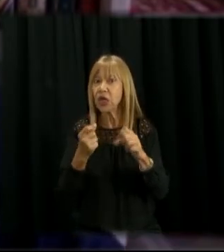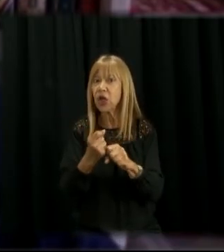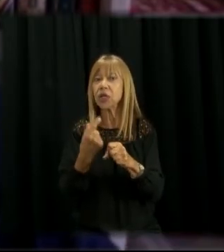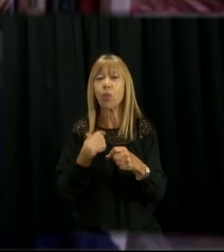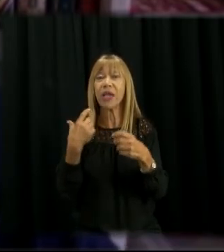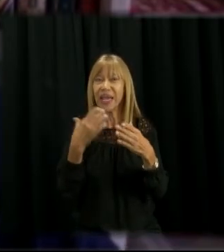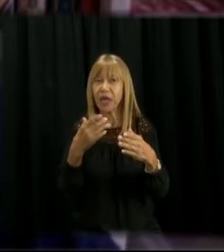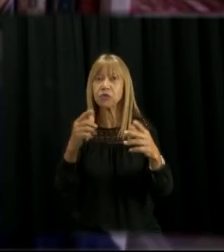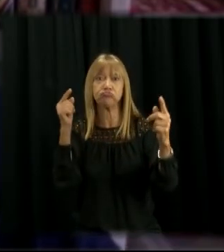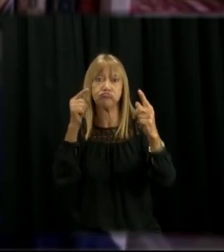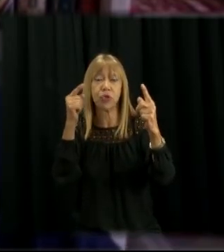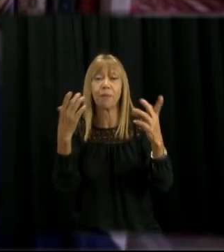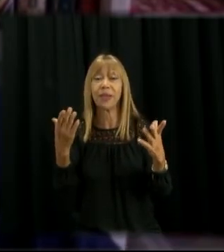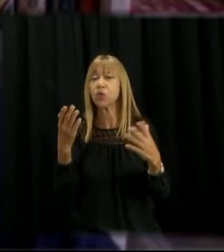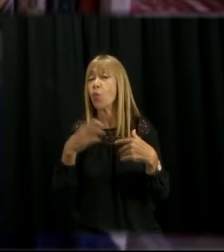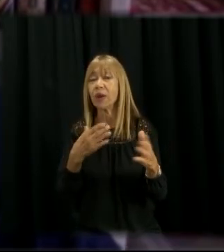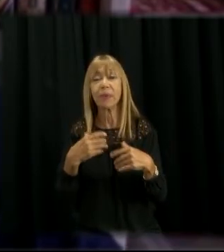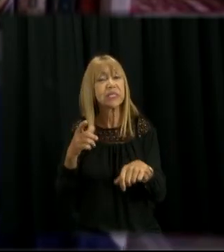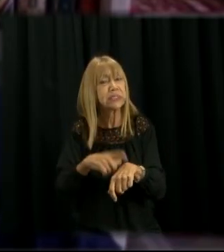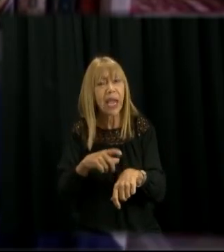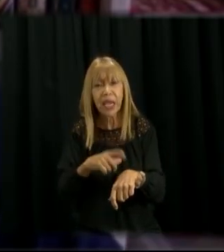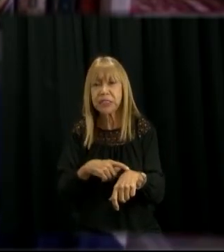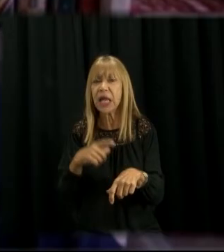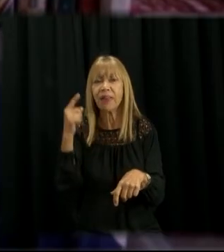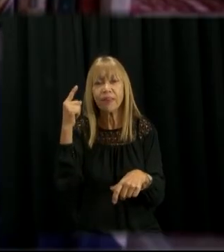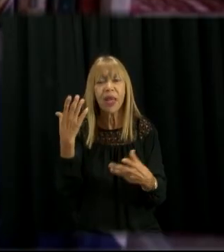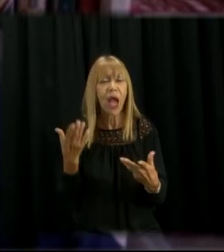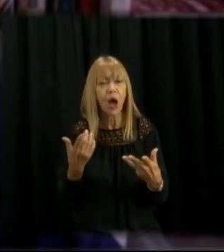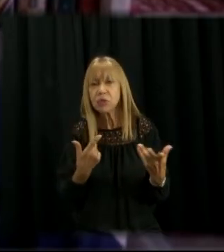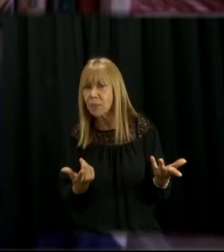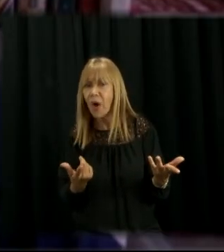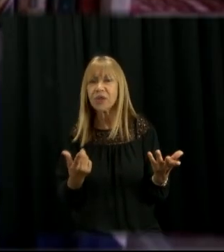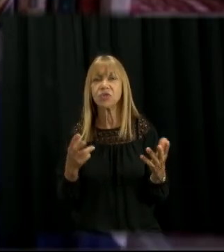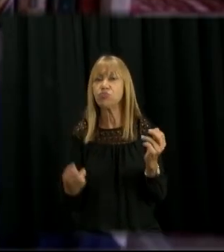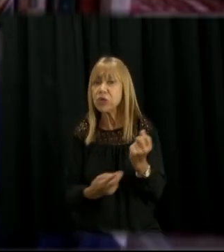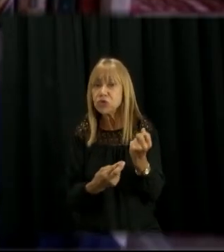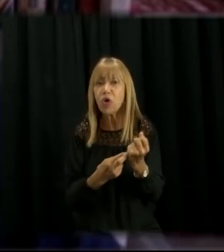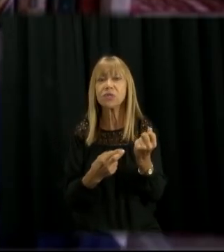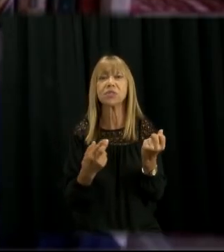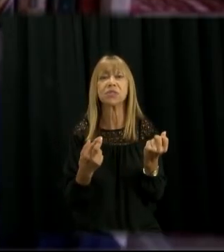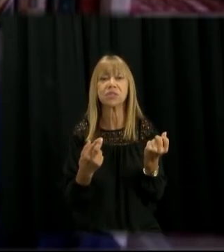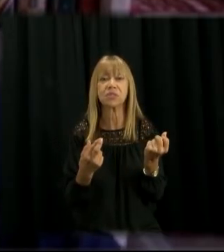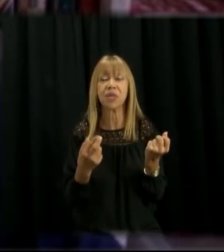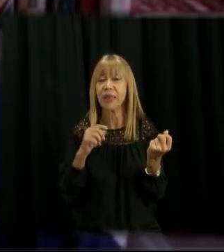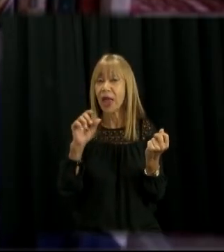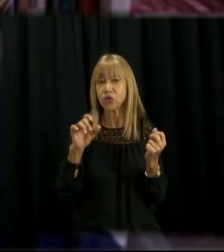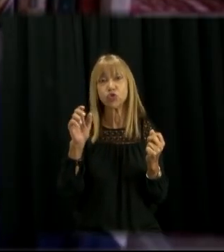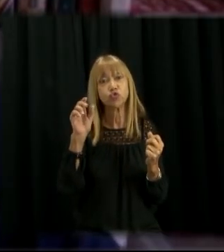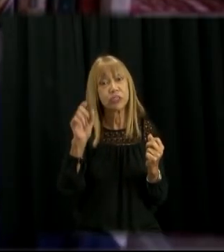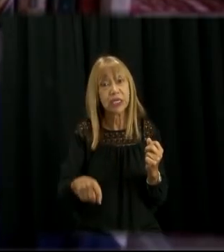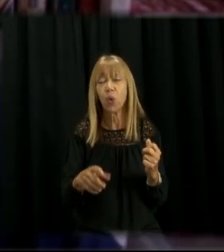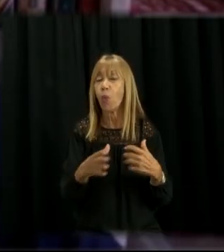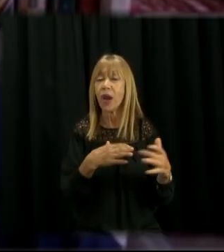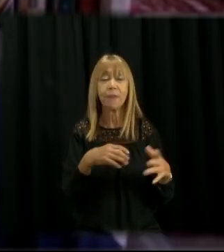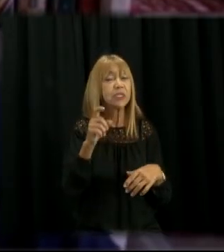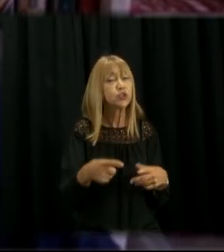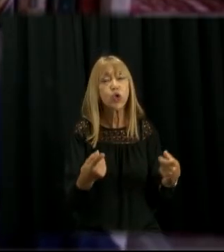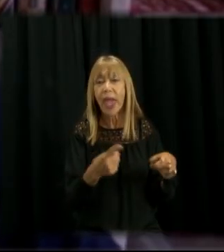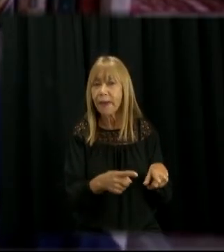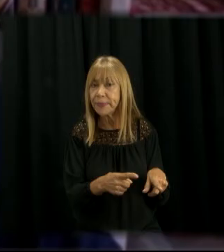1 año, que no llegue a ese lugar, que tome lo que tome. Piense fuera de la caja, qué recursos